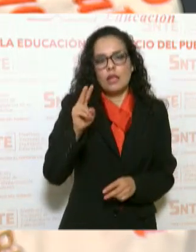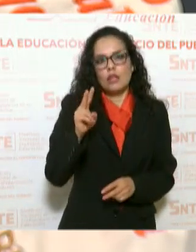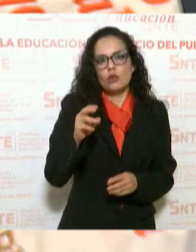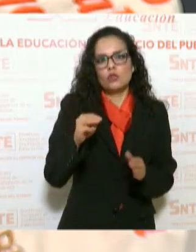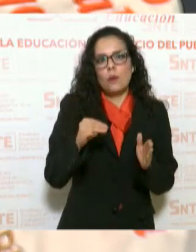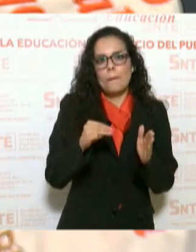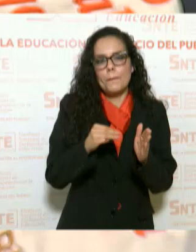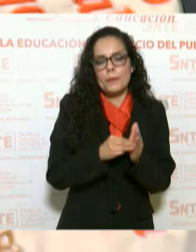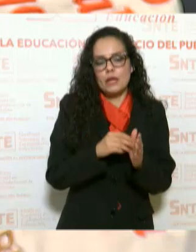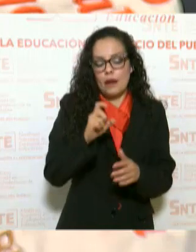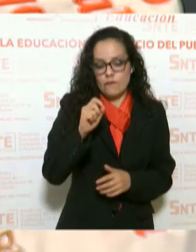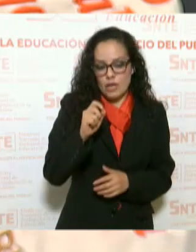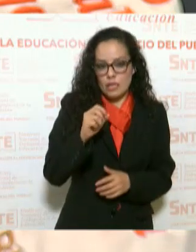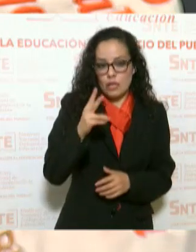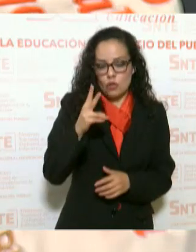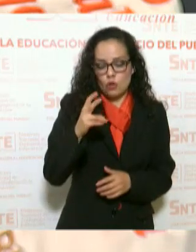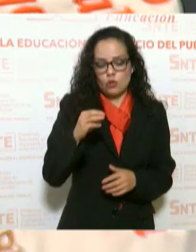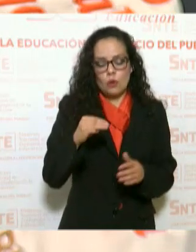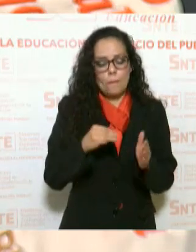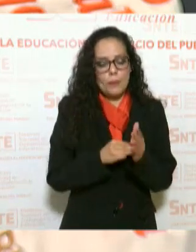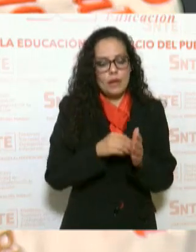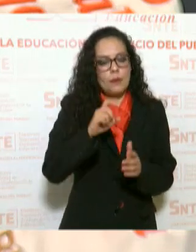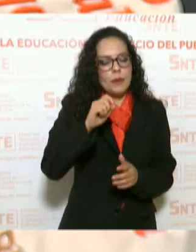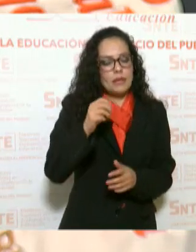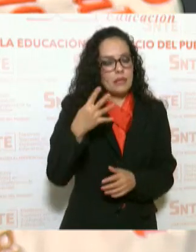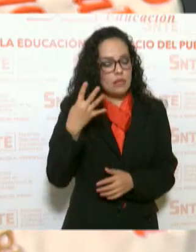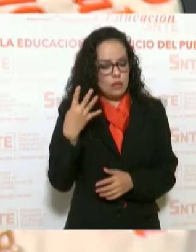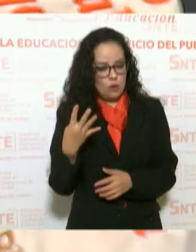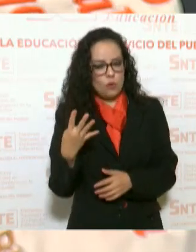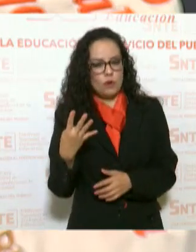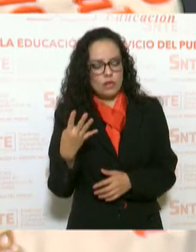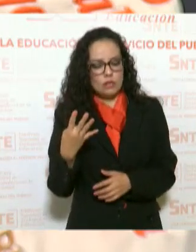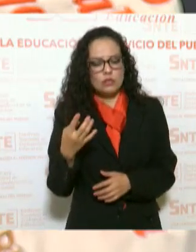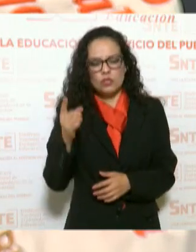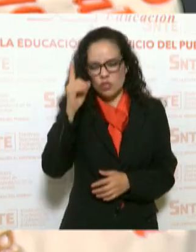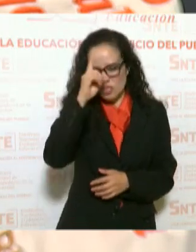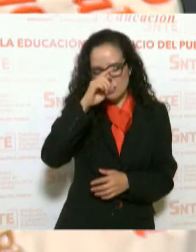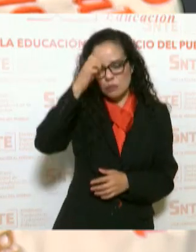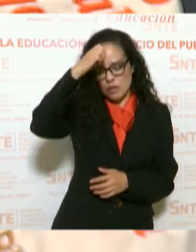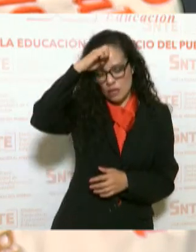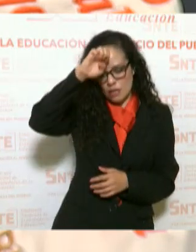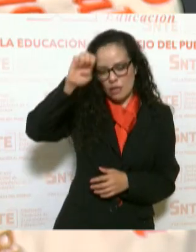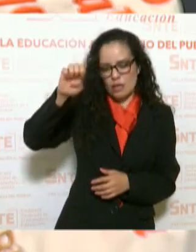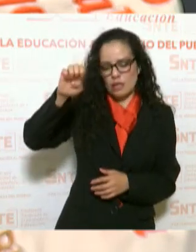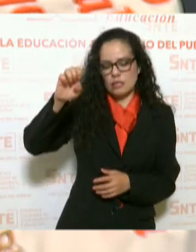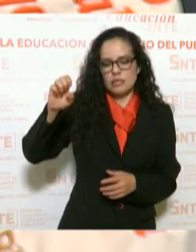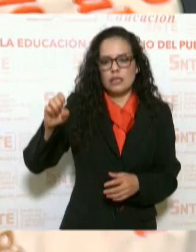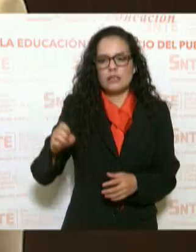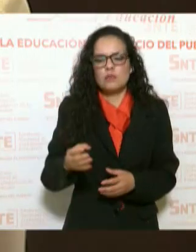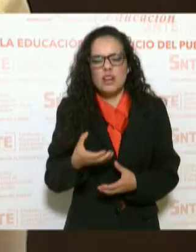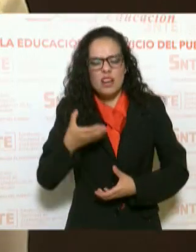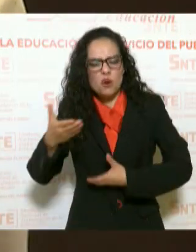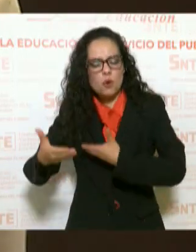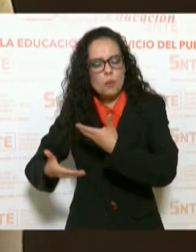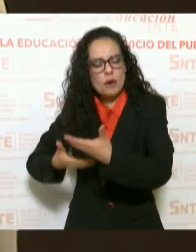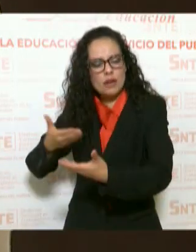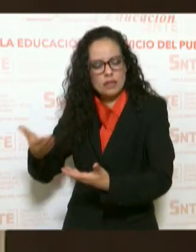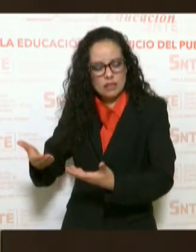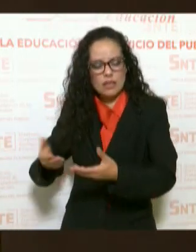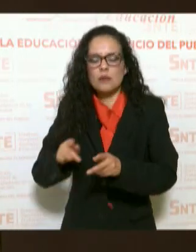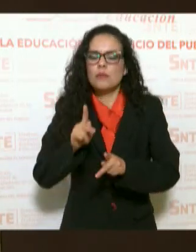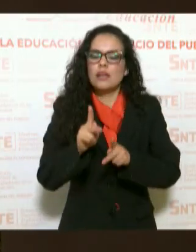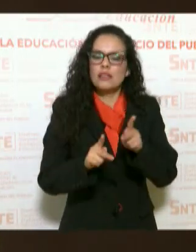para llevar cuentas y compartir experiencias, escuchar, hacer estrategias juntas y hablar de cómo podemos ir